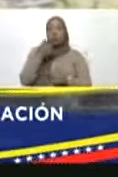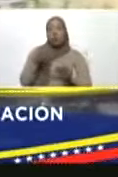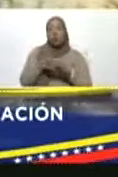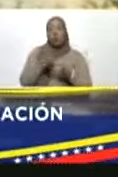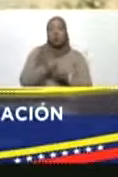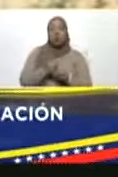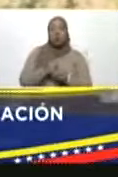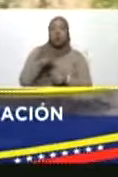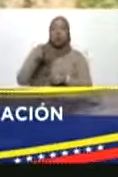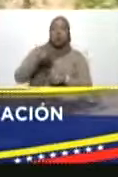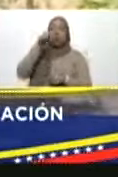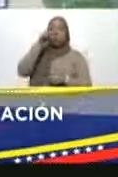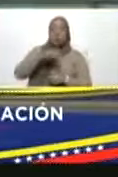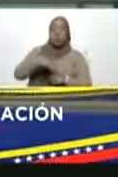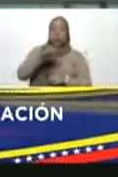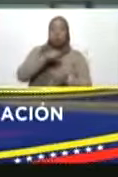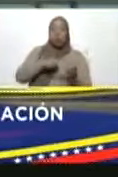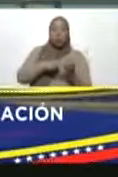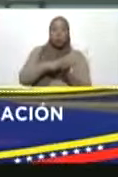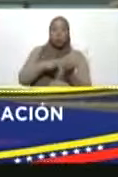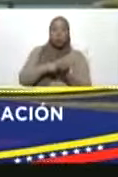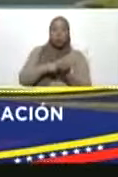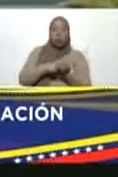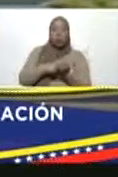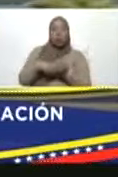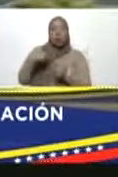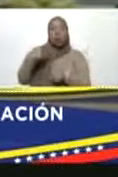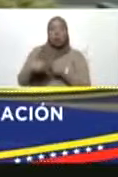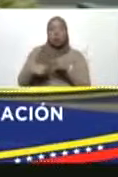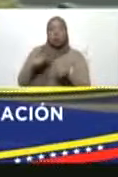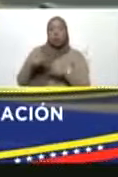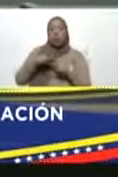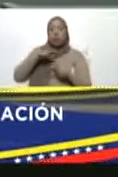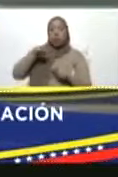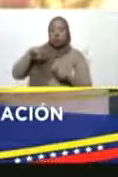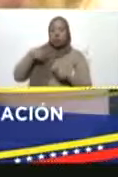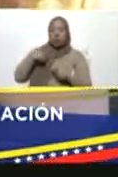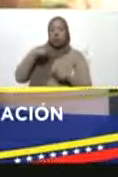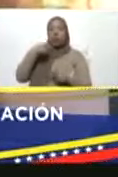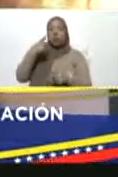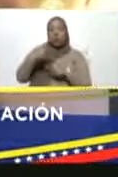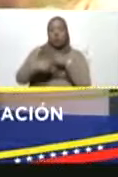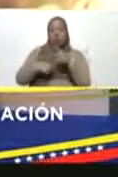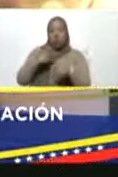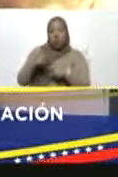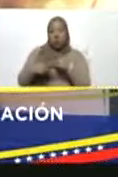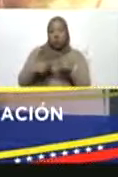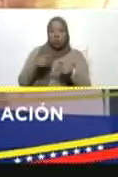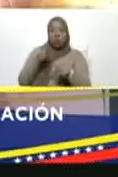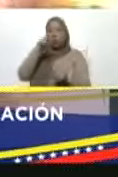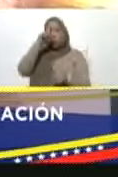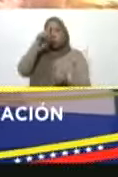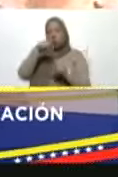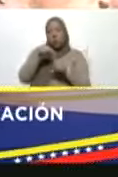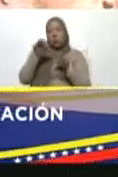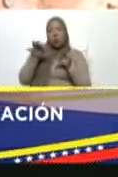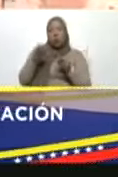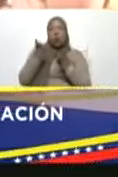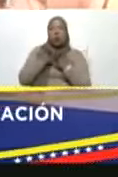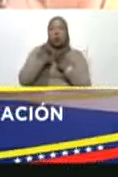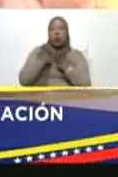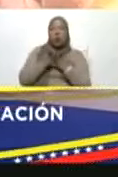¿Qué necesitamos? El apoyo para nuestra línea de producción con nuestro galpón de producción, que el objetivo es hacer una